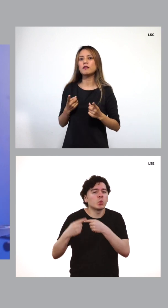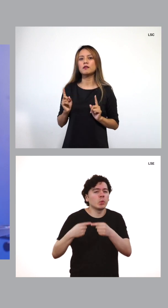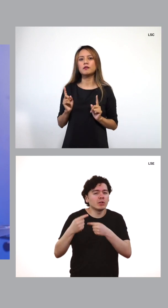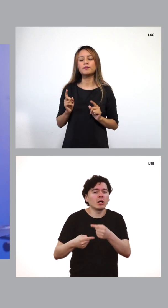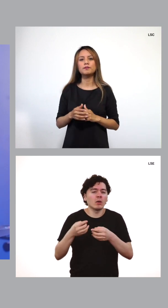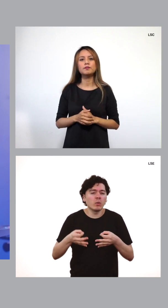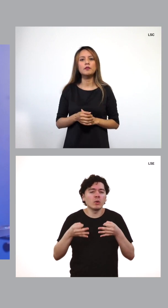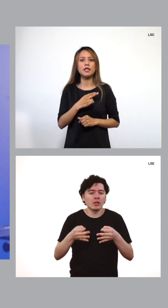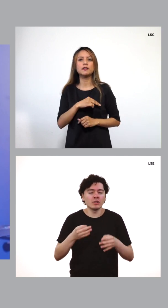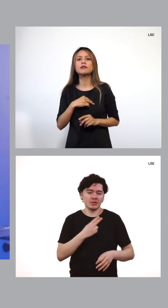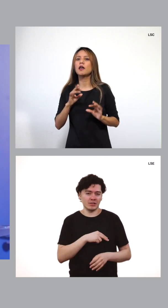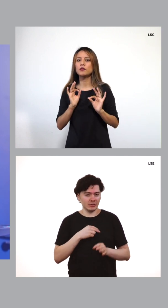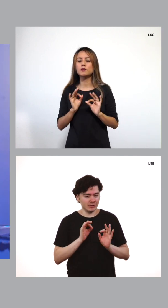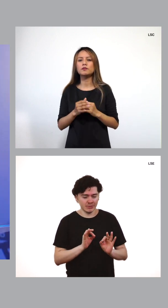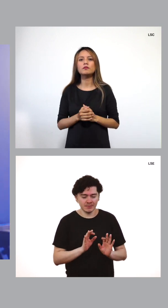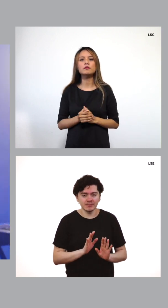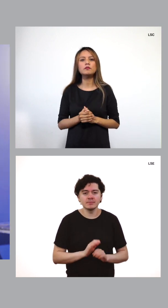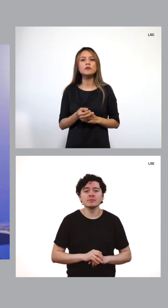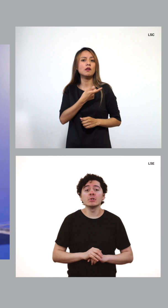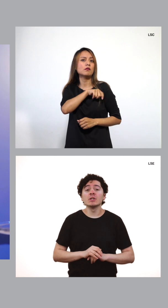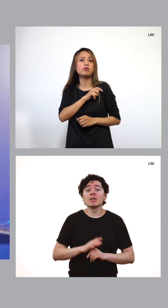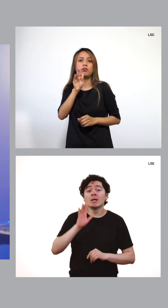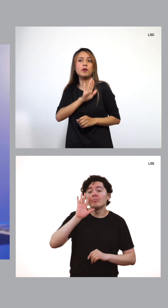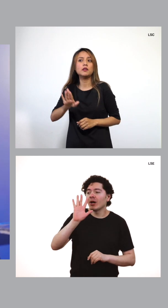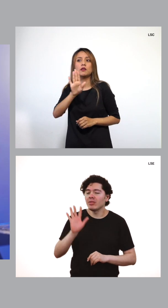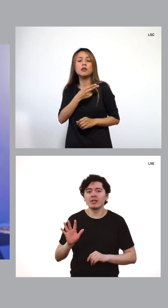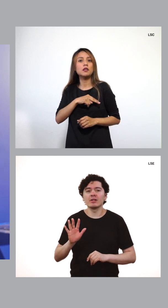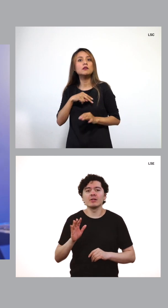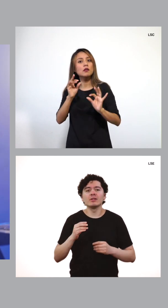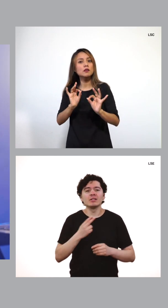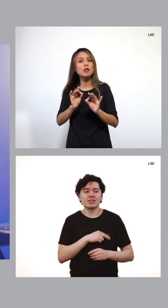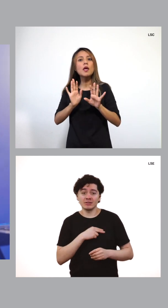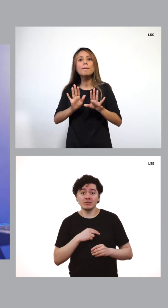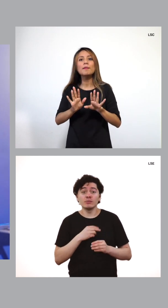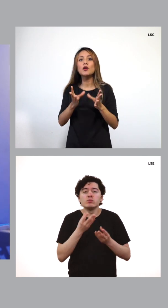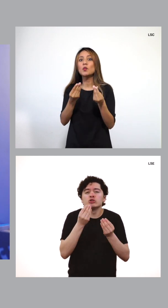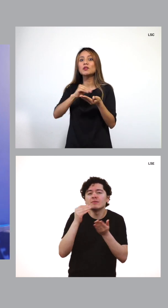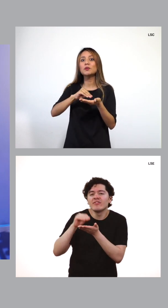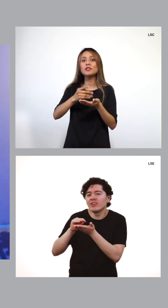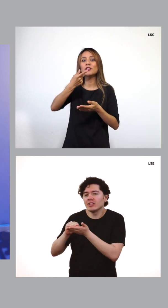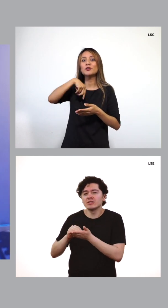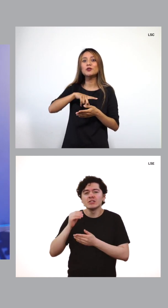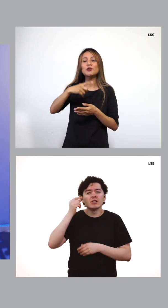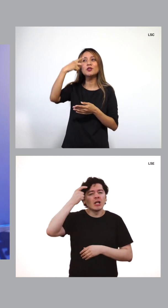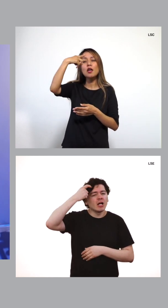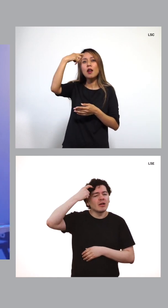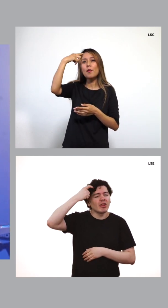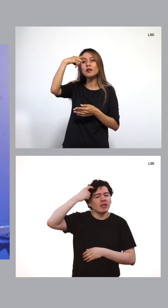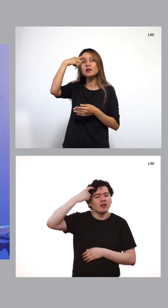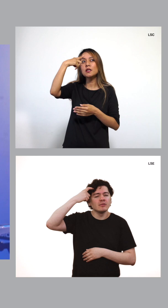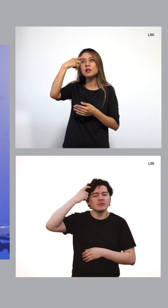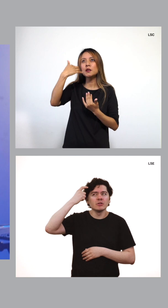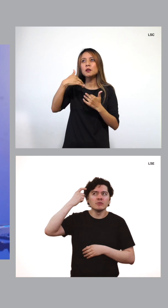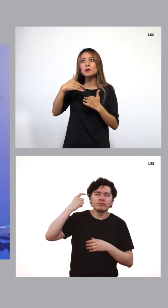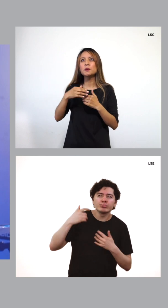Jesús, eso es un folclore cristiano, España es un país post-cristiano y muy bien, pero cuando vienen esas cosas nos las guardamos y